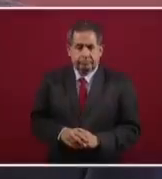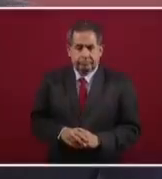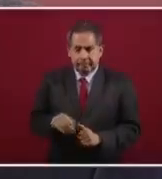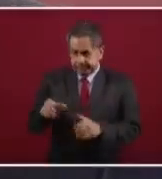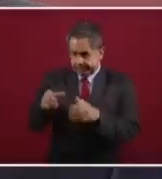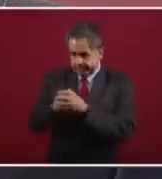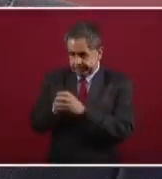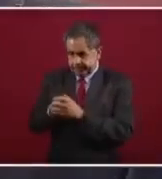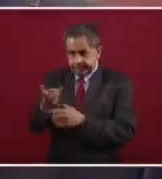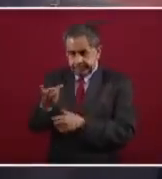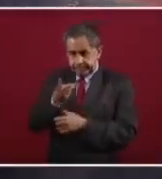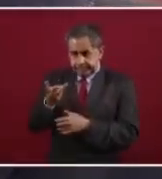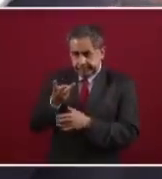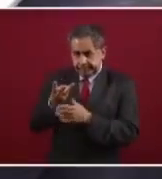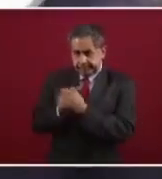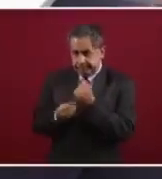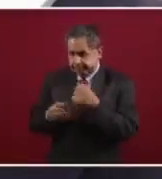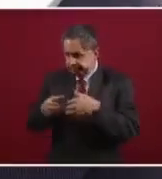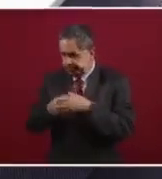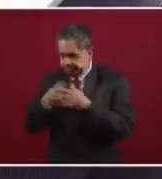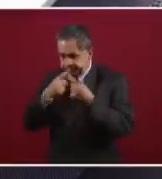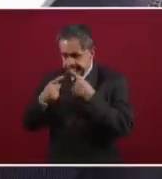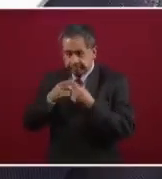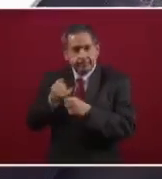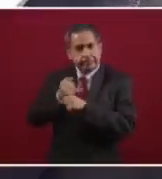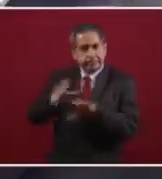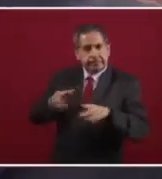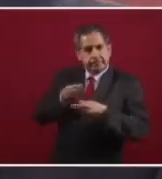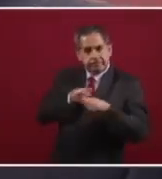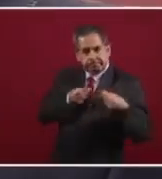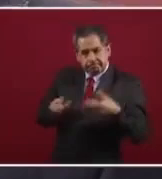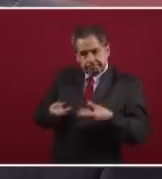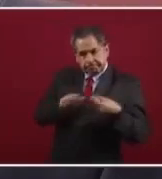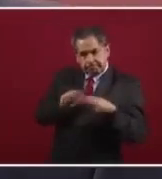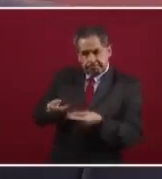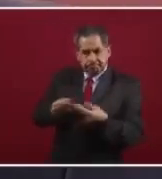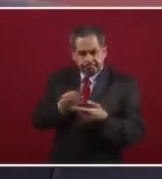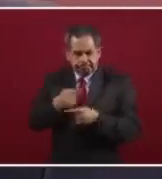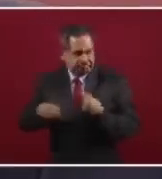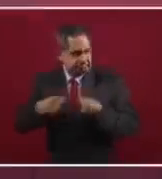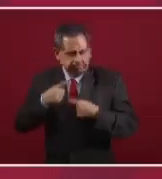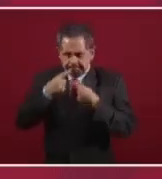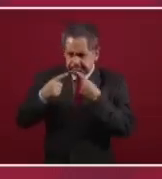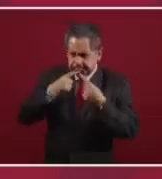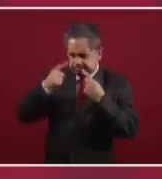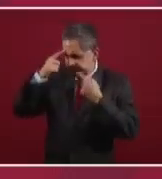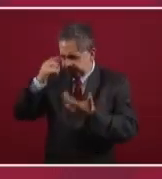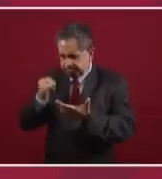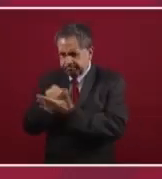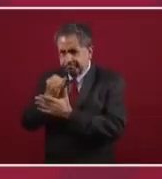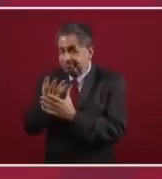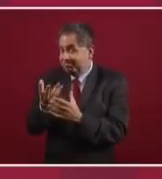Y juntos están recibiendo información y están decidiendo.